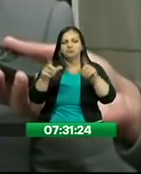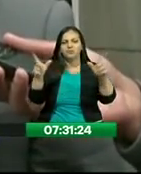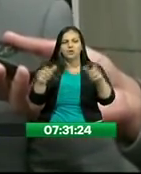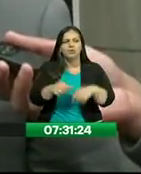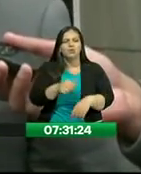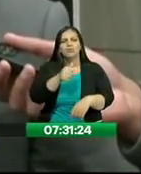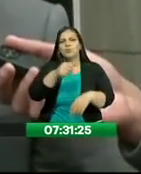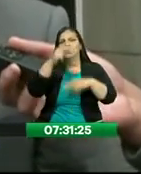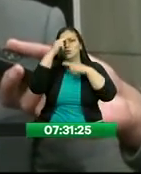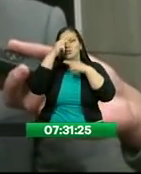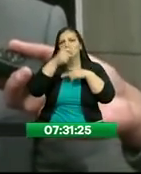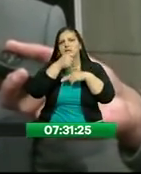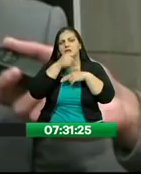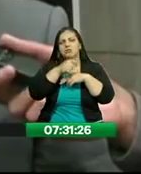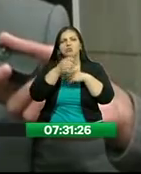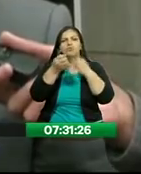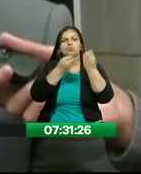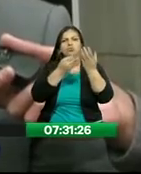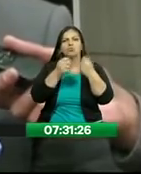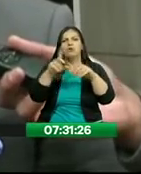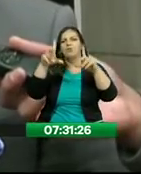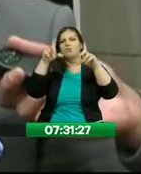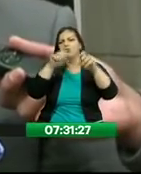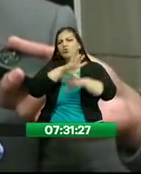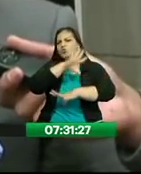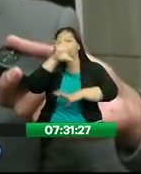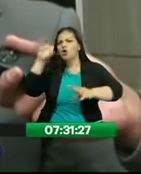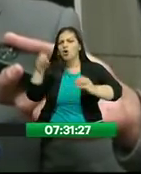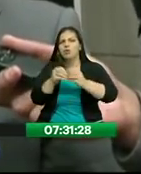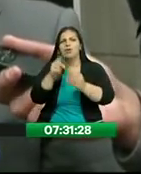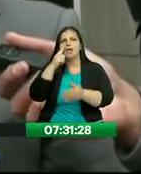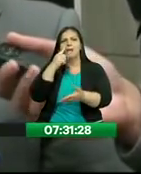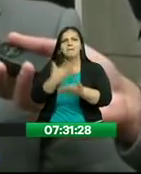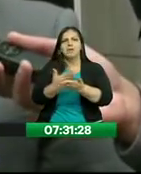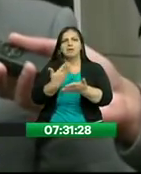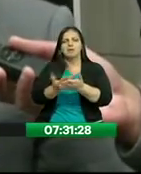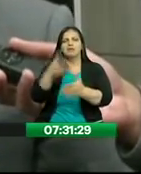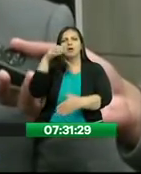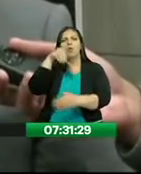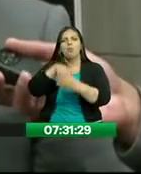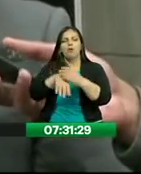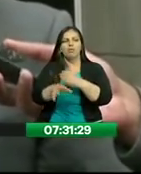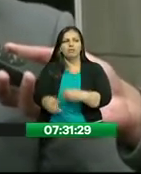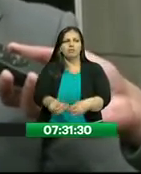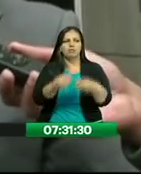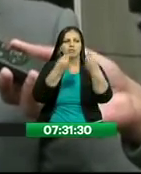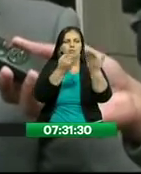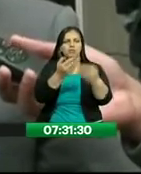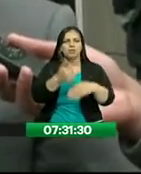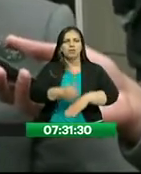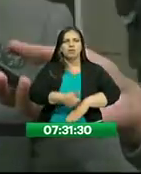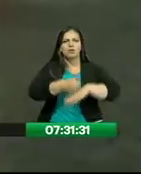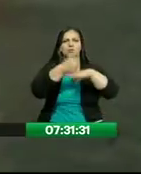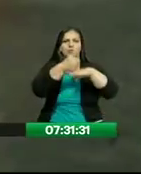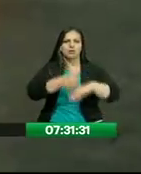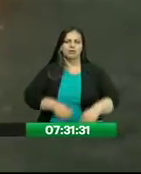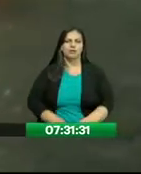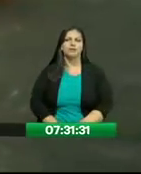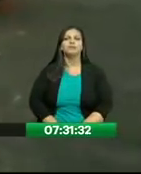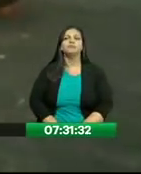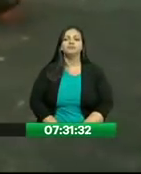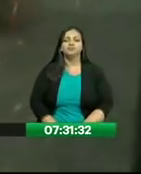ustedes, de los medios de comunicación, las fotografías y más las cámaras de las propiedades privadas y de las entidades públicas.